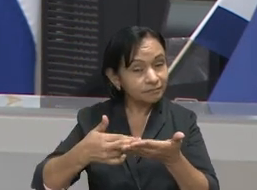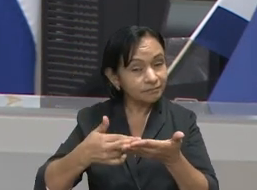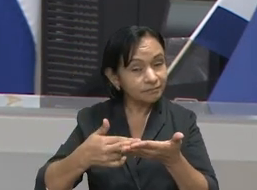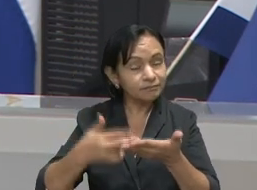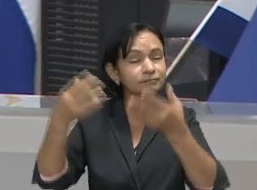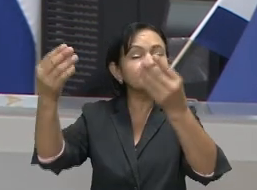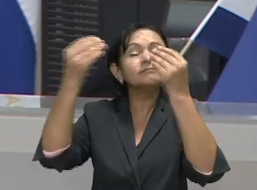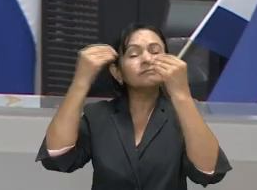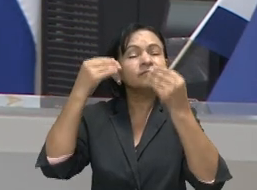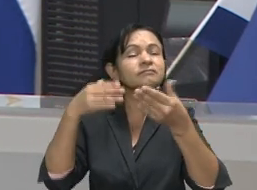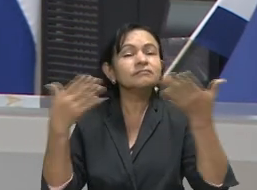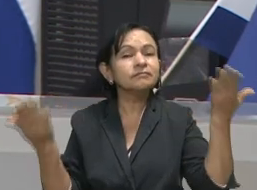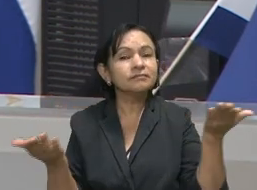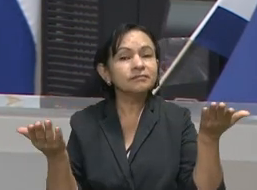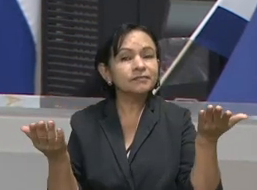nos enseñaron